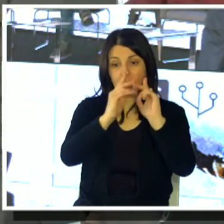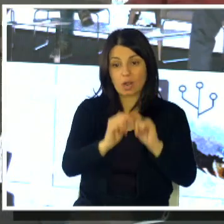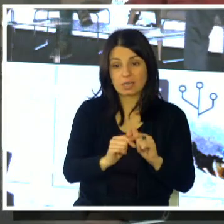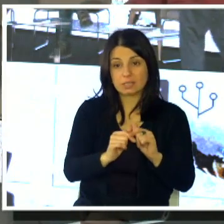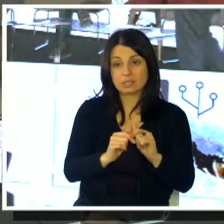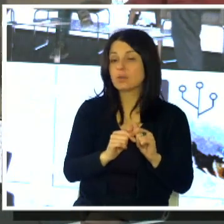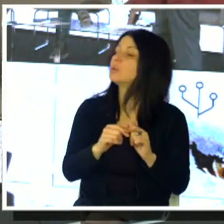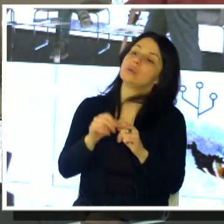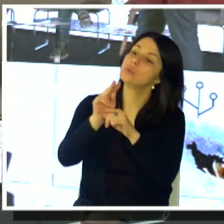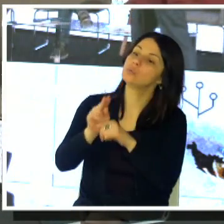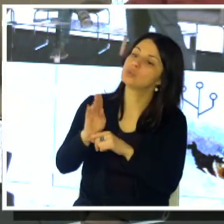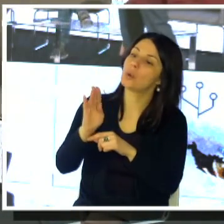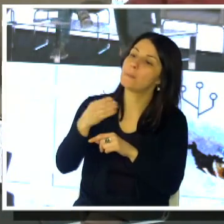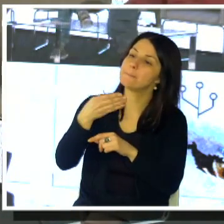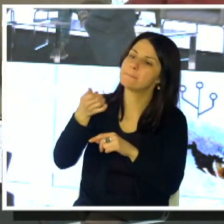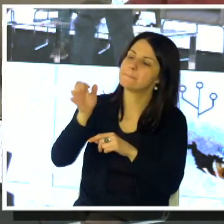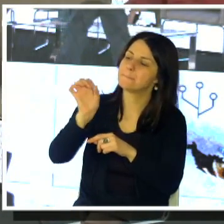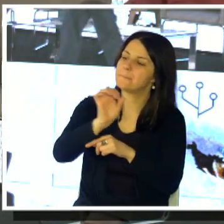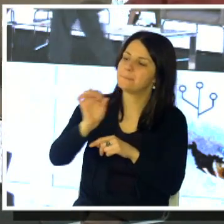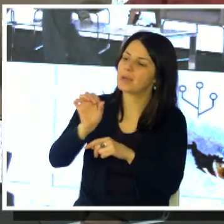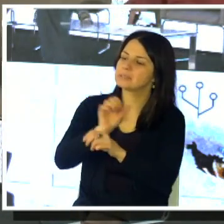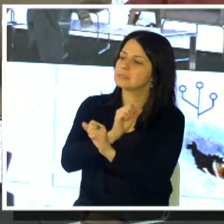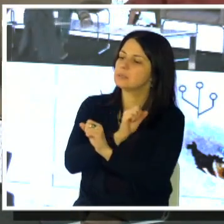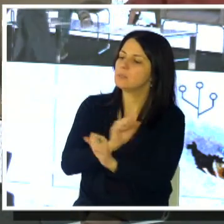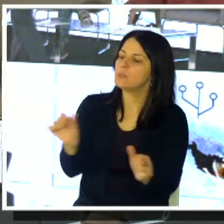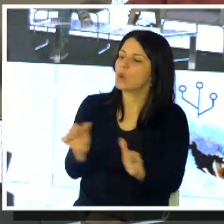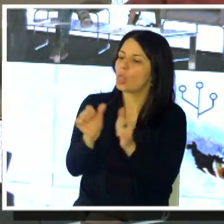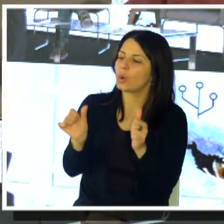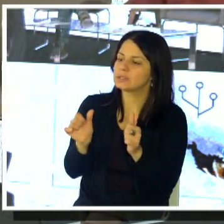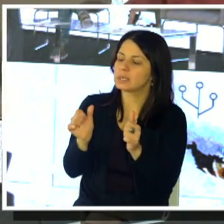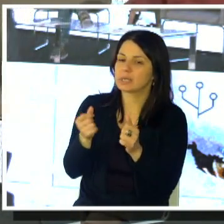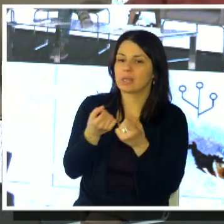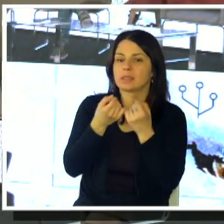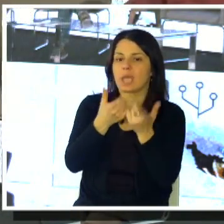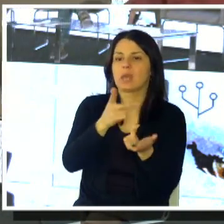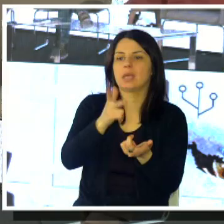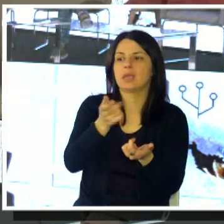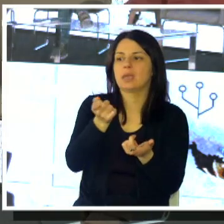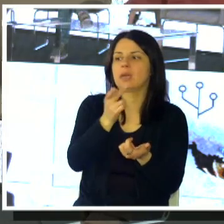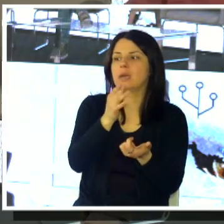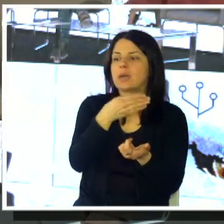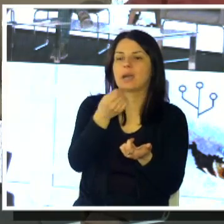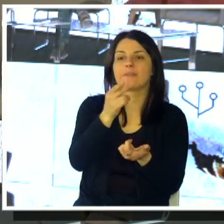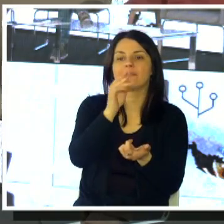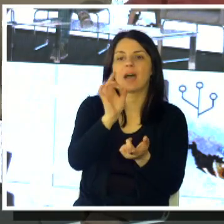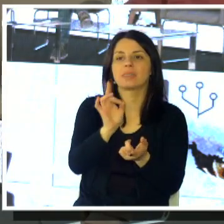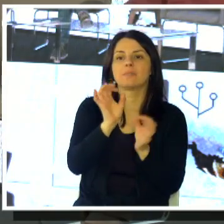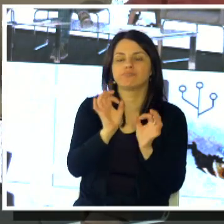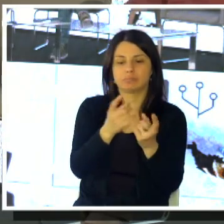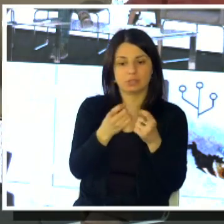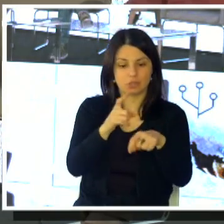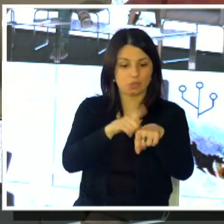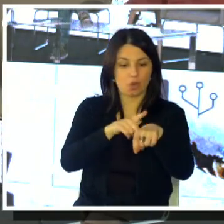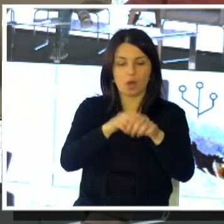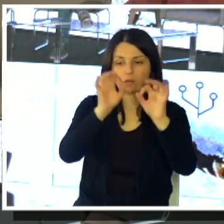un PaaS, lo que yo voy a poder hacer es asignar el hardware necesario para soportar en esa hora que